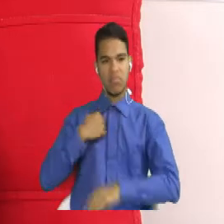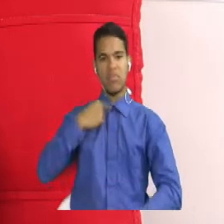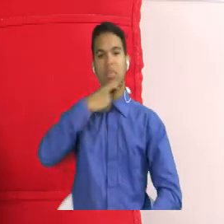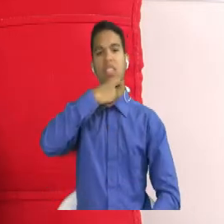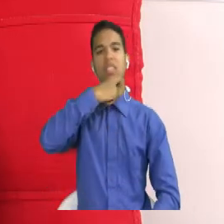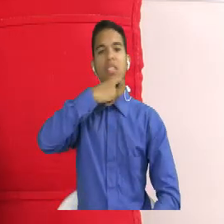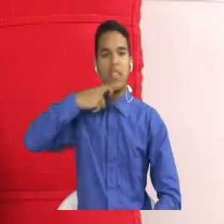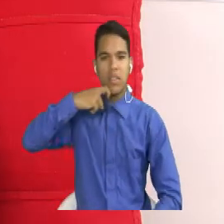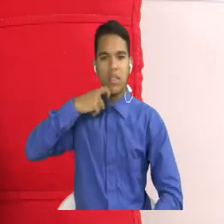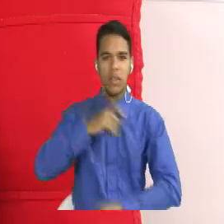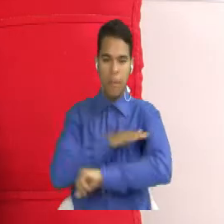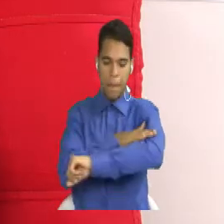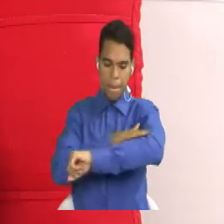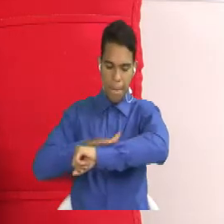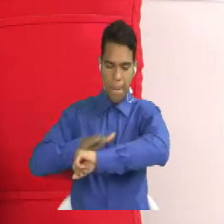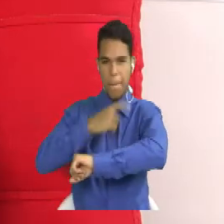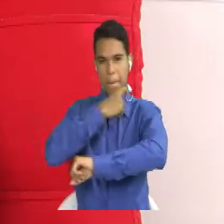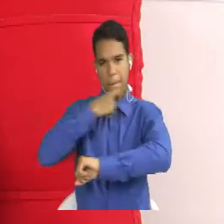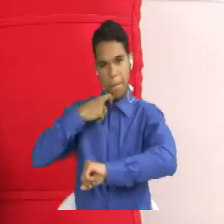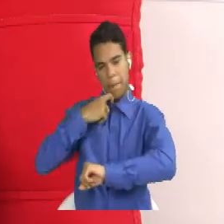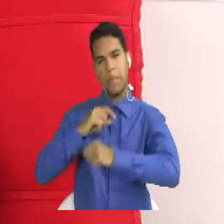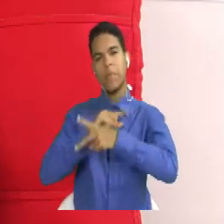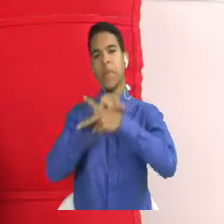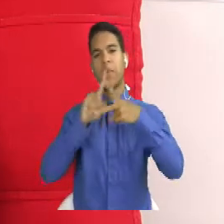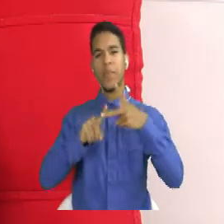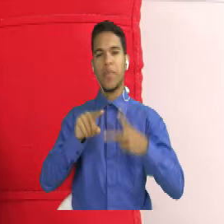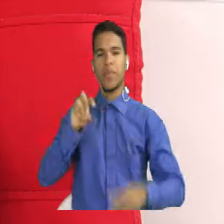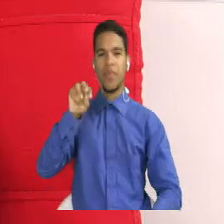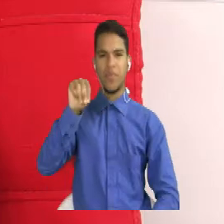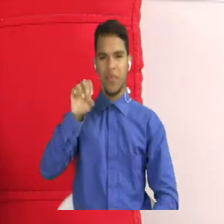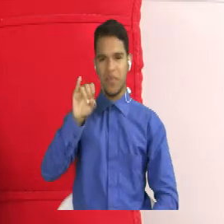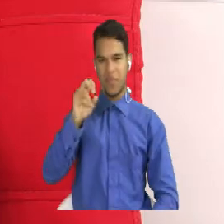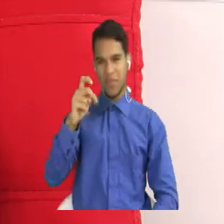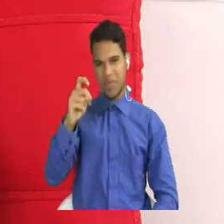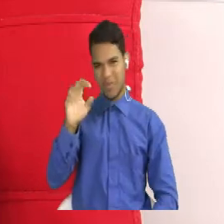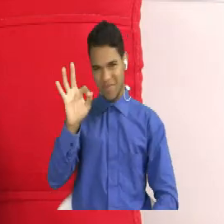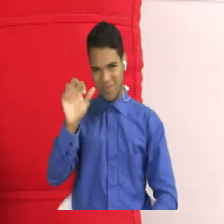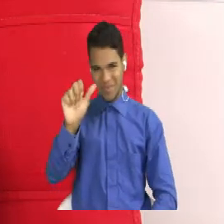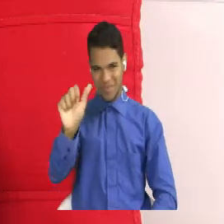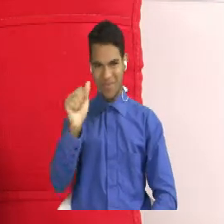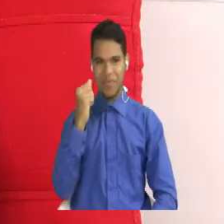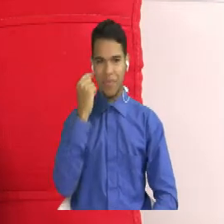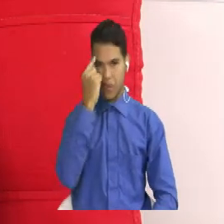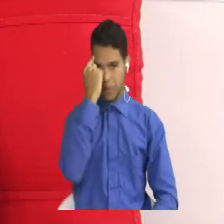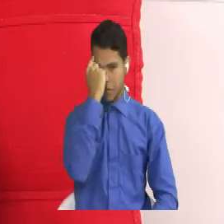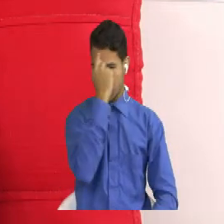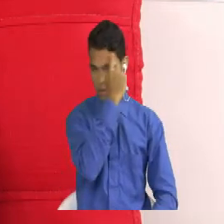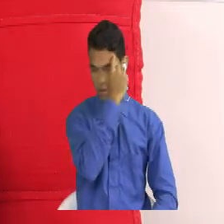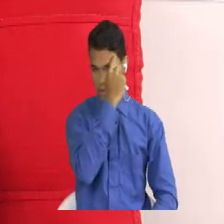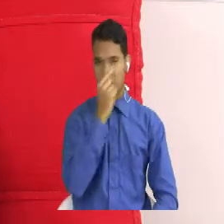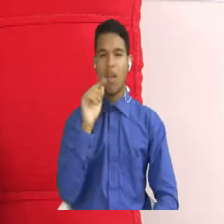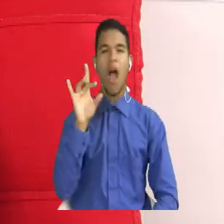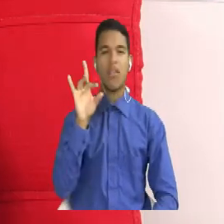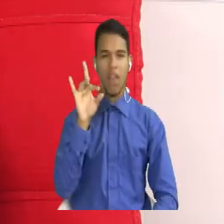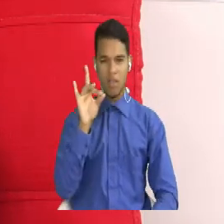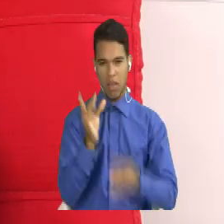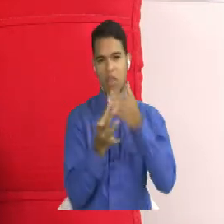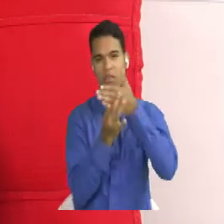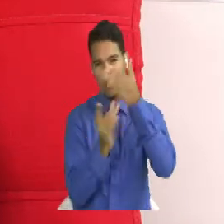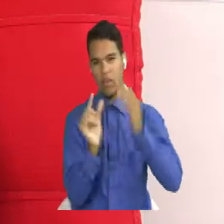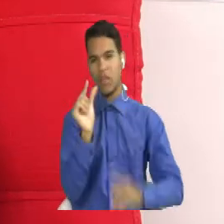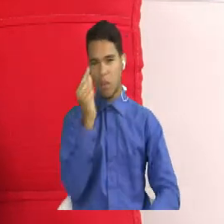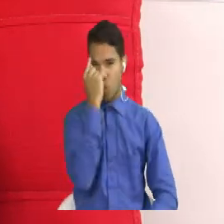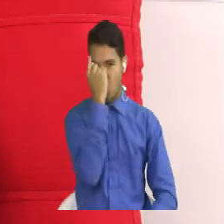es seca. Hay piel mixta. La piel mixta pues hace grasa en la zona T, en la parte central del